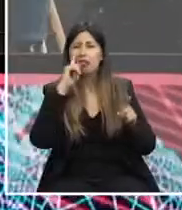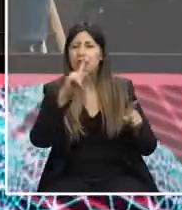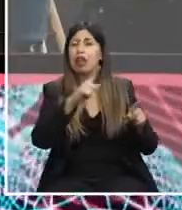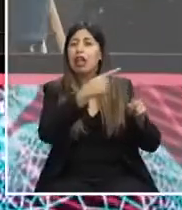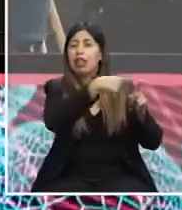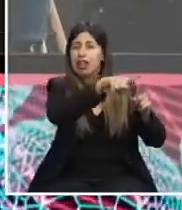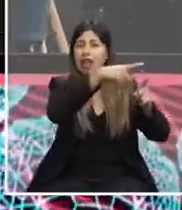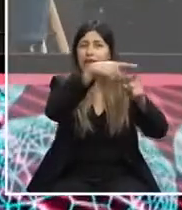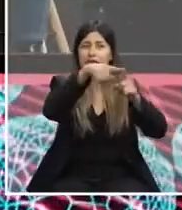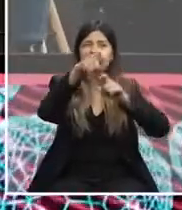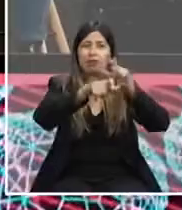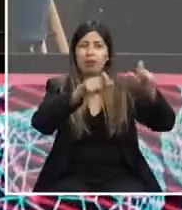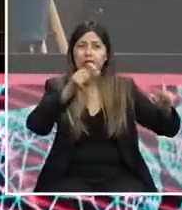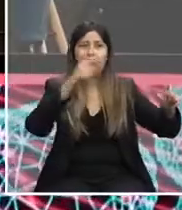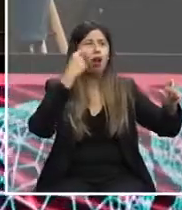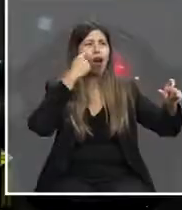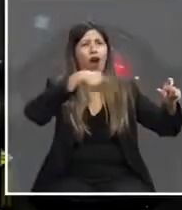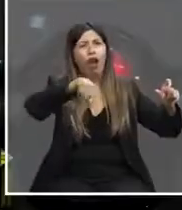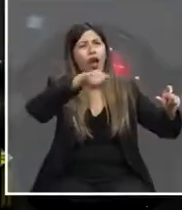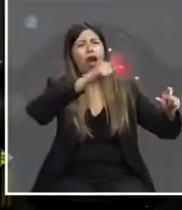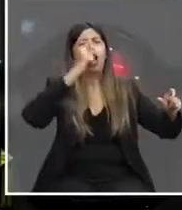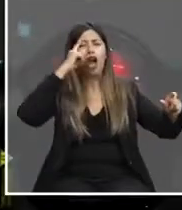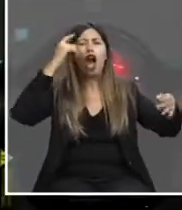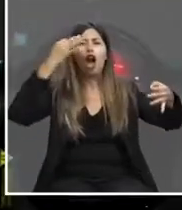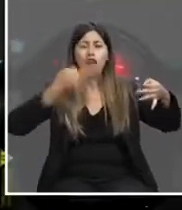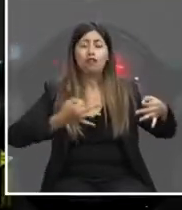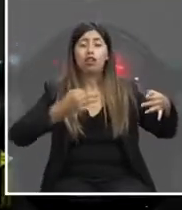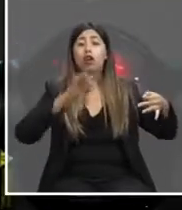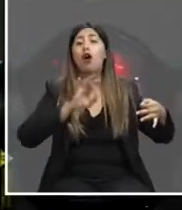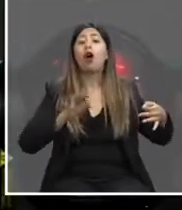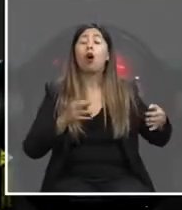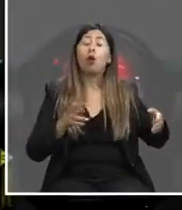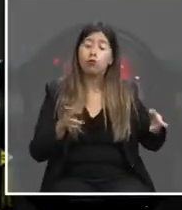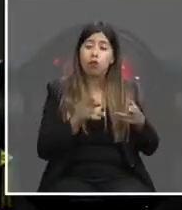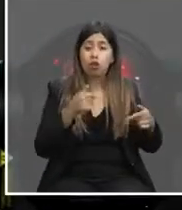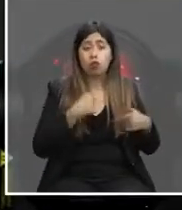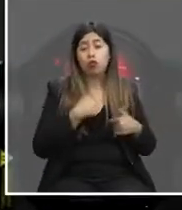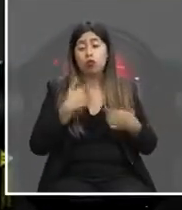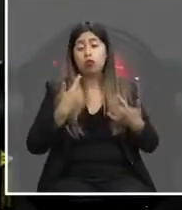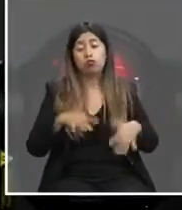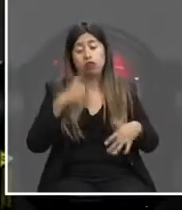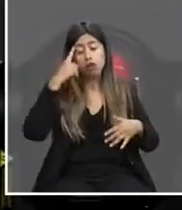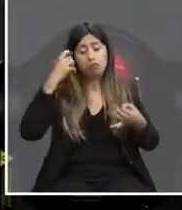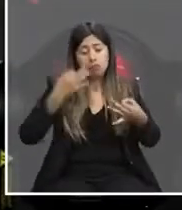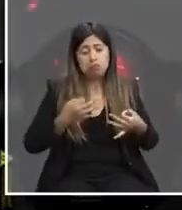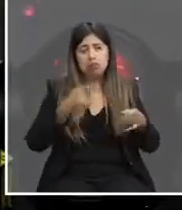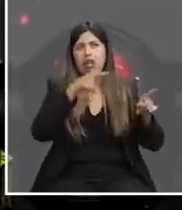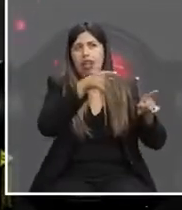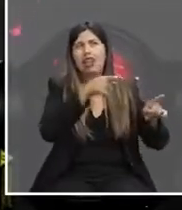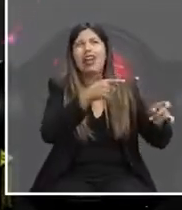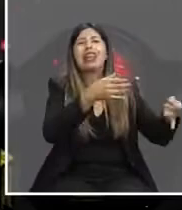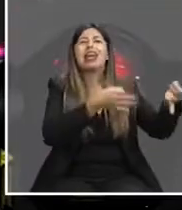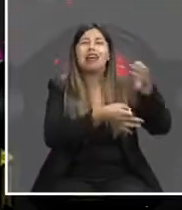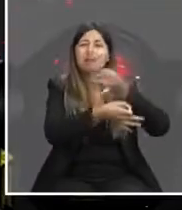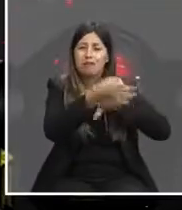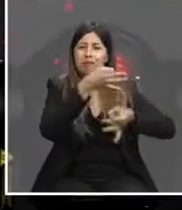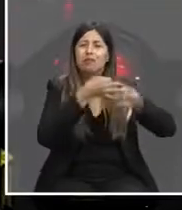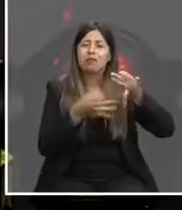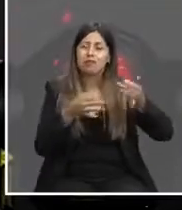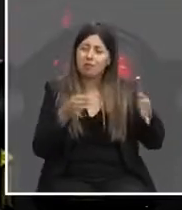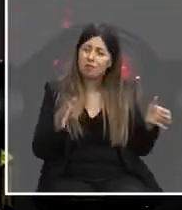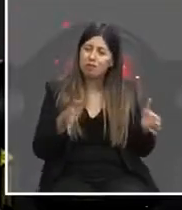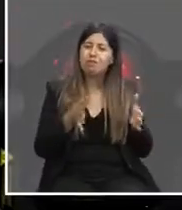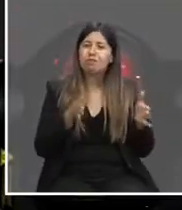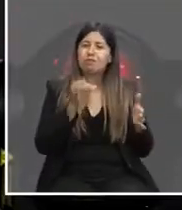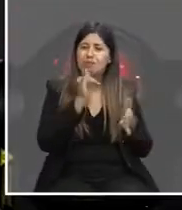que generan convicciones o te refuerzan las convicciones que tú tienes y tú empiezas a creer, aunque no tengas la más